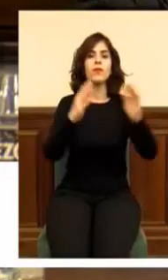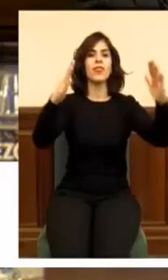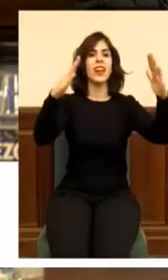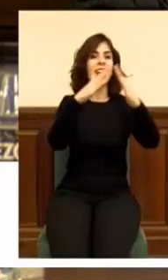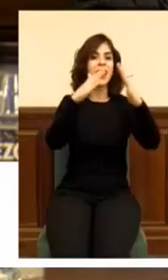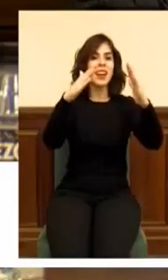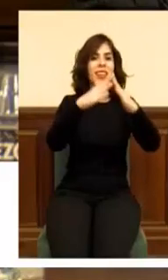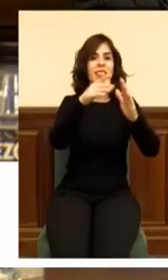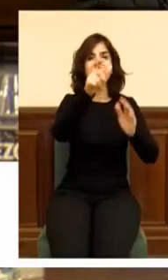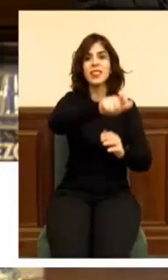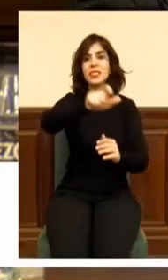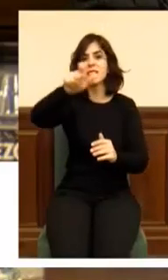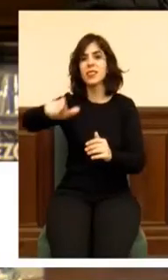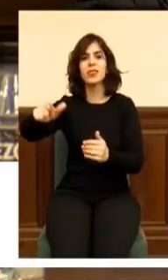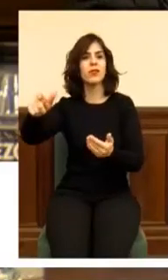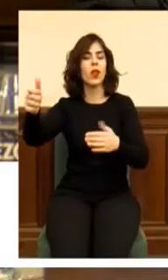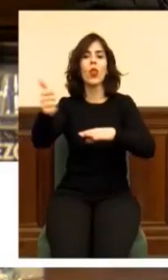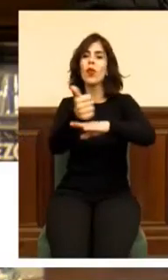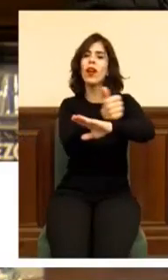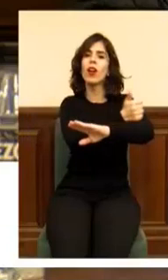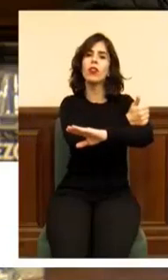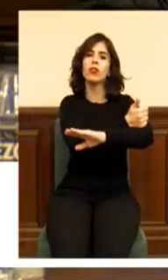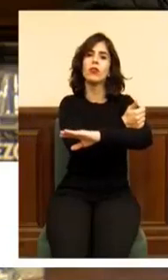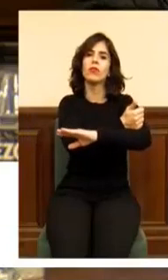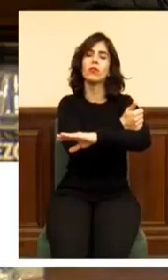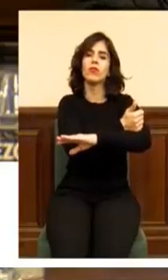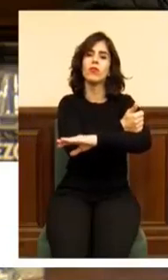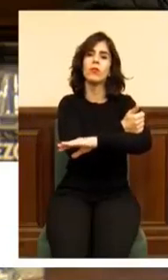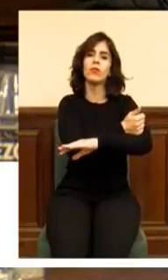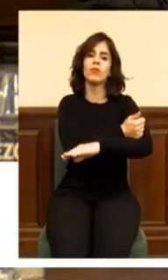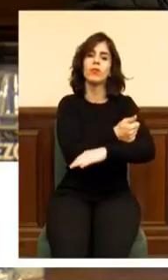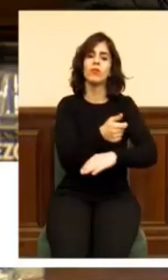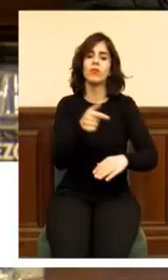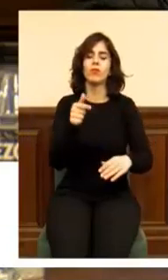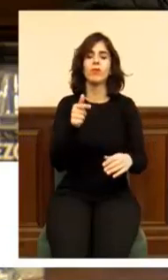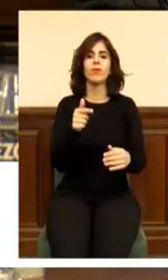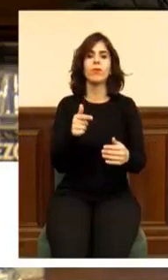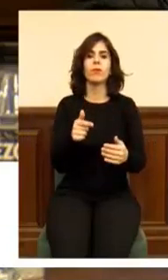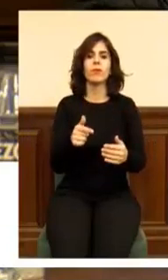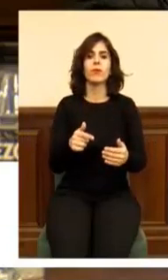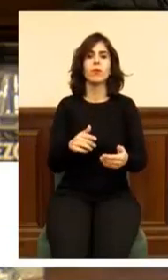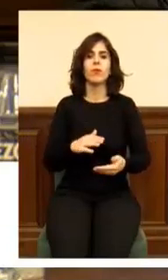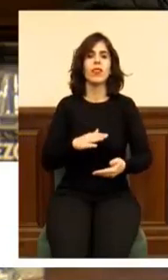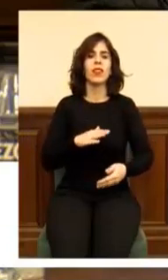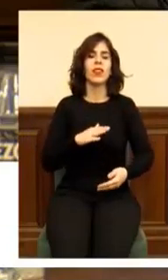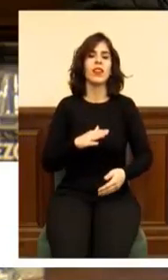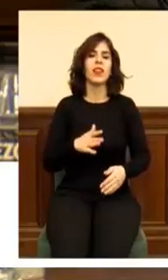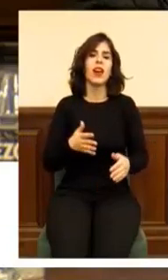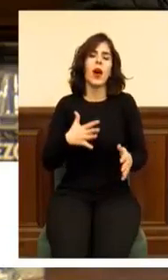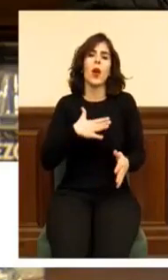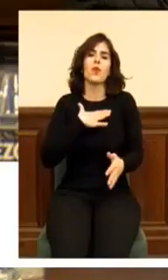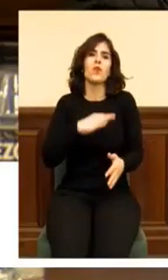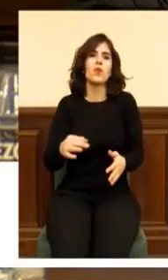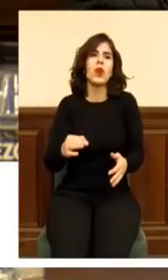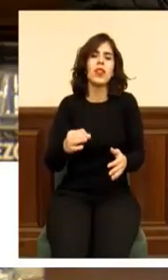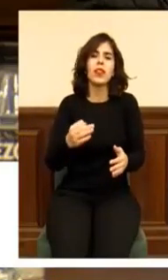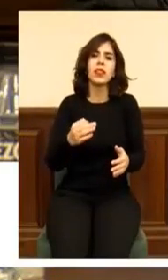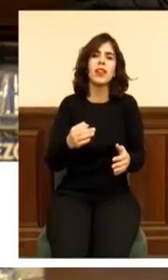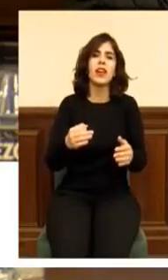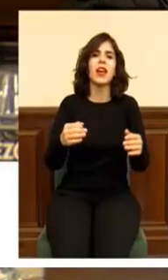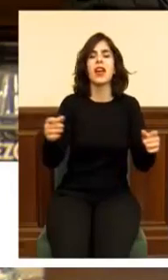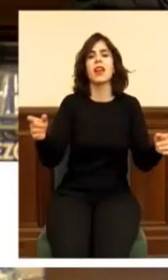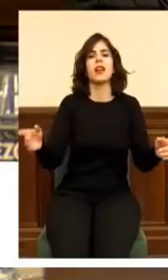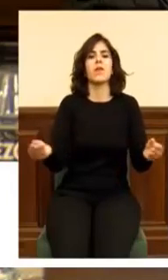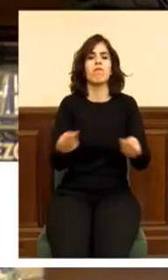populares de todas las ciudadanas y ciudadanos sean capaces de emitir más música y menos ruido,